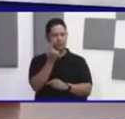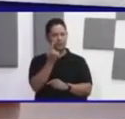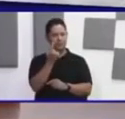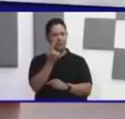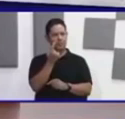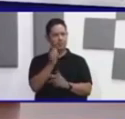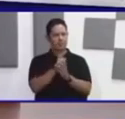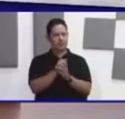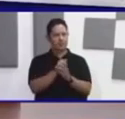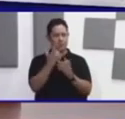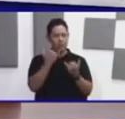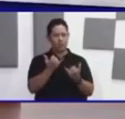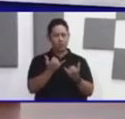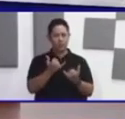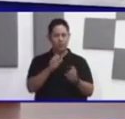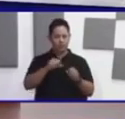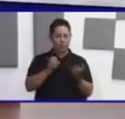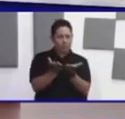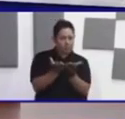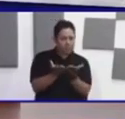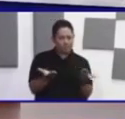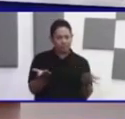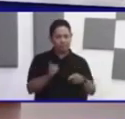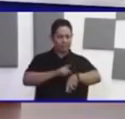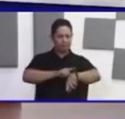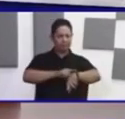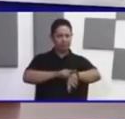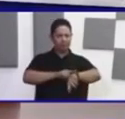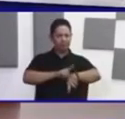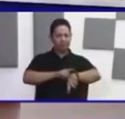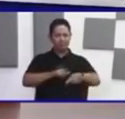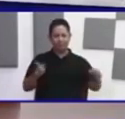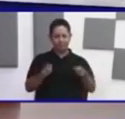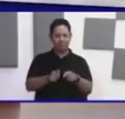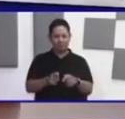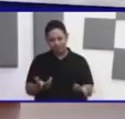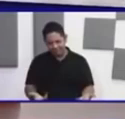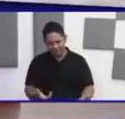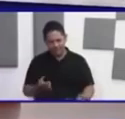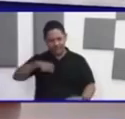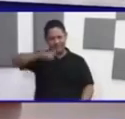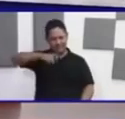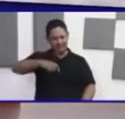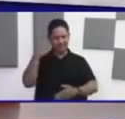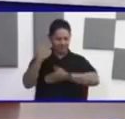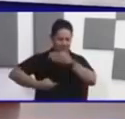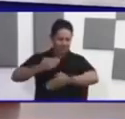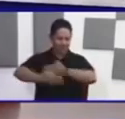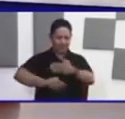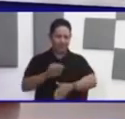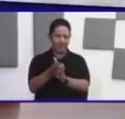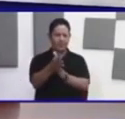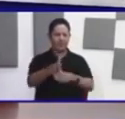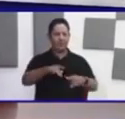hoy, pero desafortunadamente el tiempo en televisión es oro y necesitamos cumplir con eso.